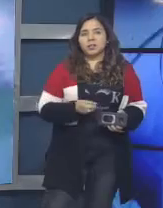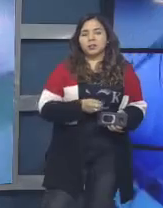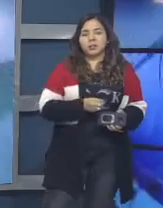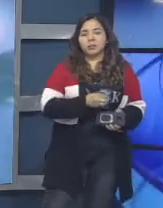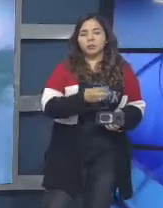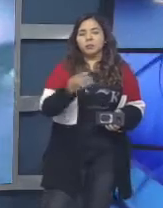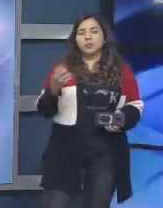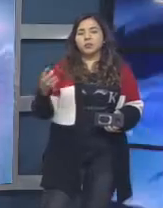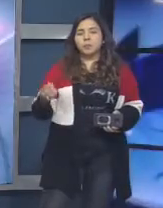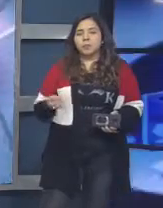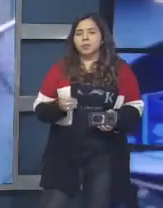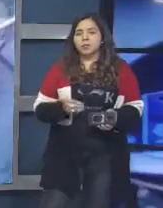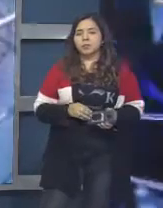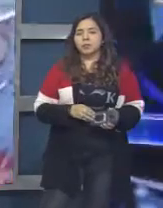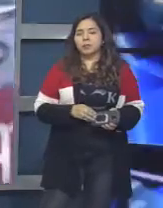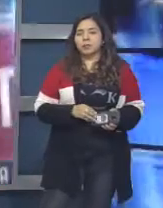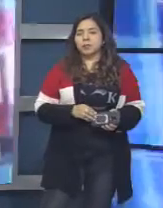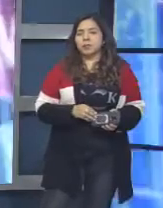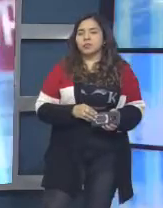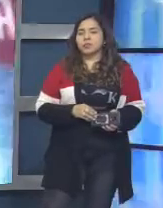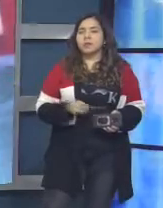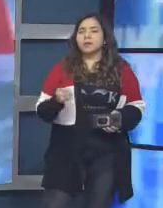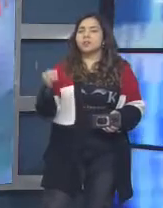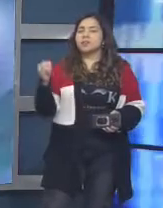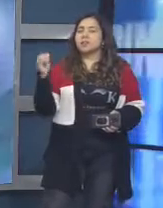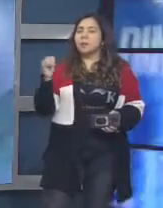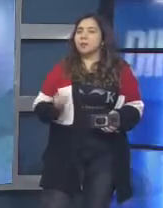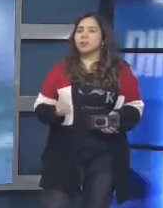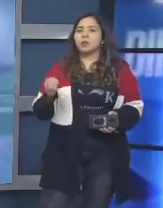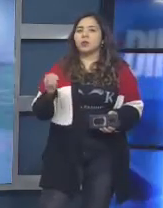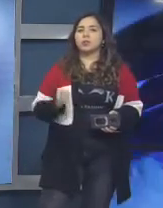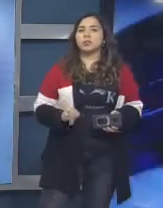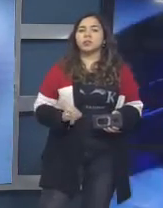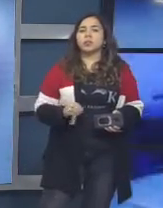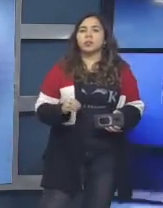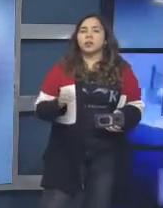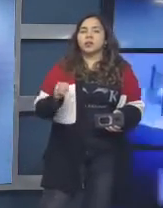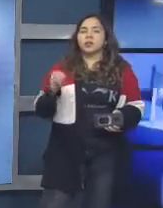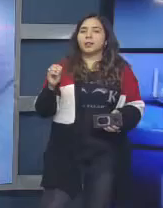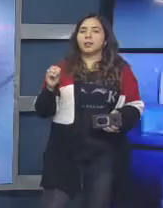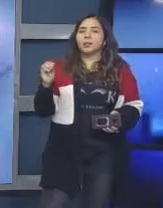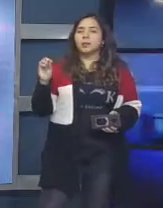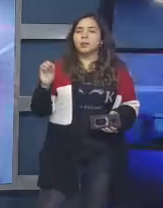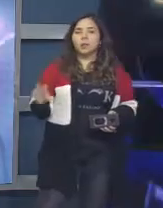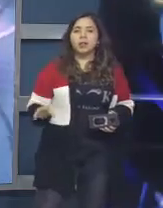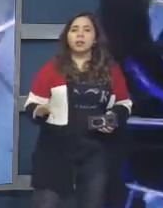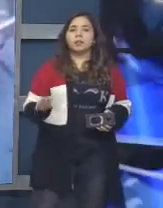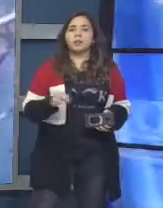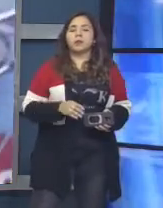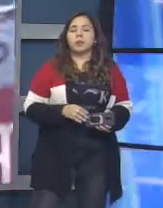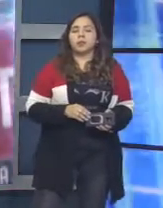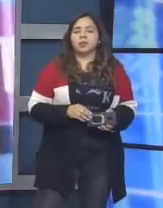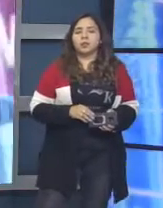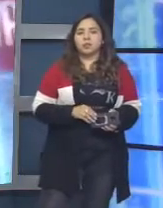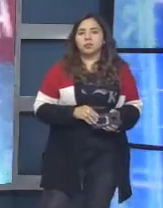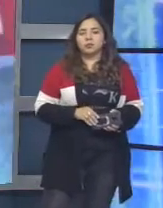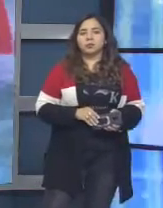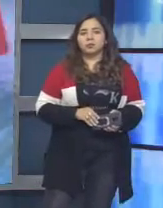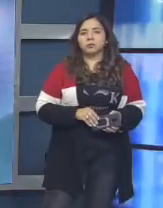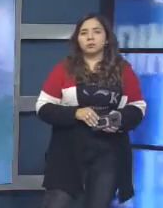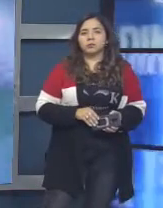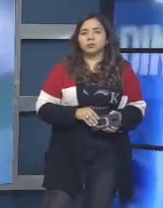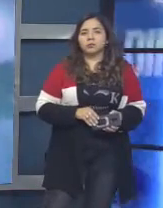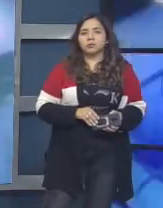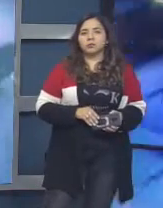decía, tardó mucho tiempo en comenzar justamente la sesión. ¿Qué pasa si realmente la oposición trata de impugnar lo que fue esta sesión?